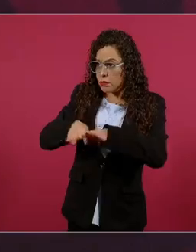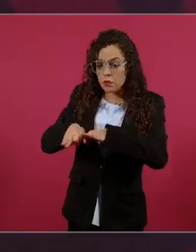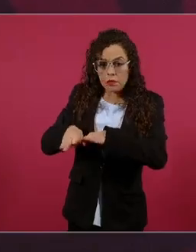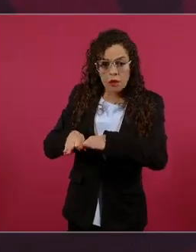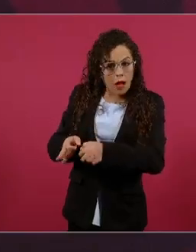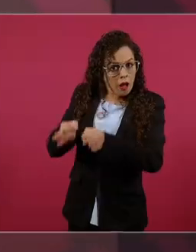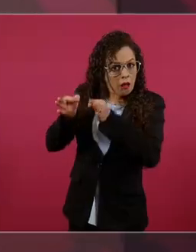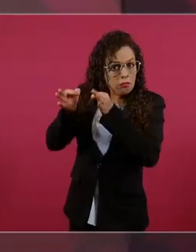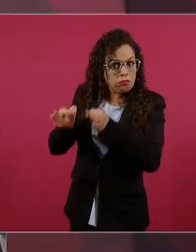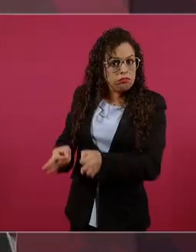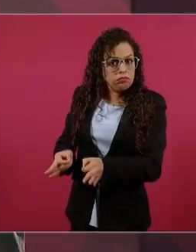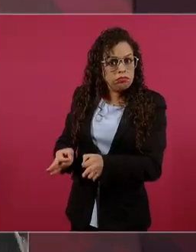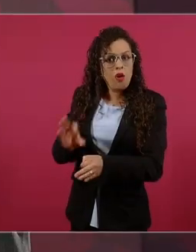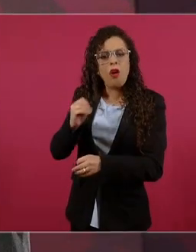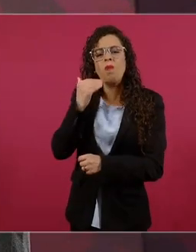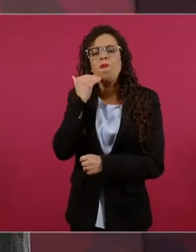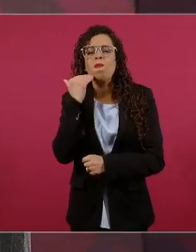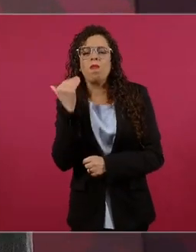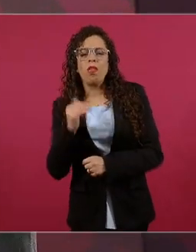Esa es la reforma.